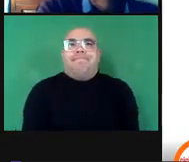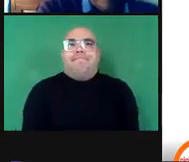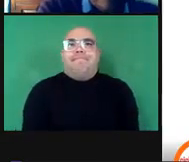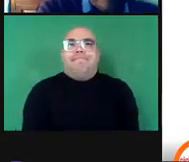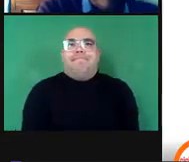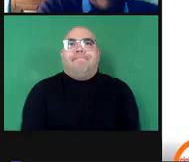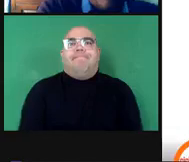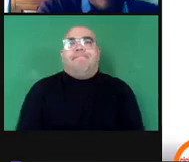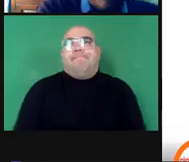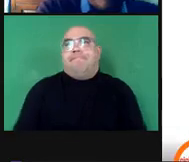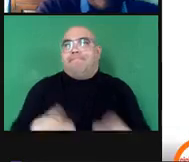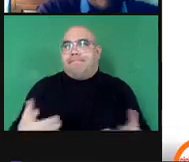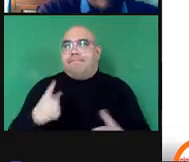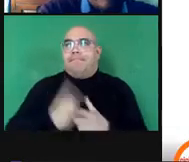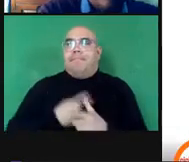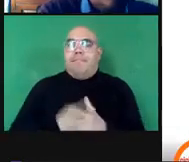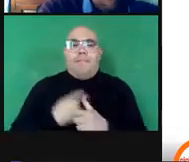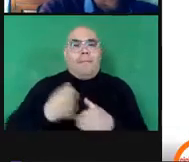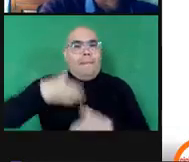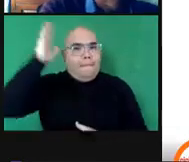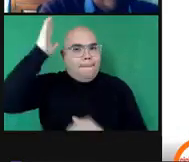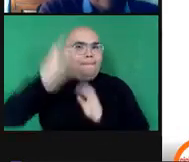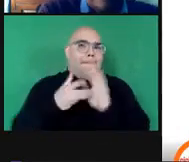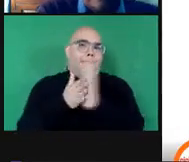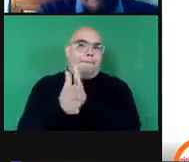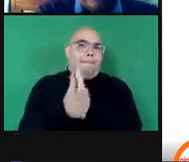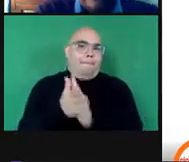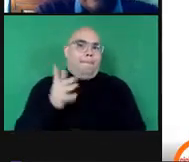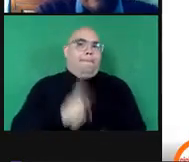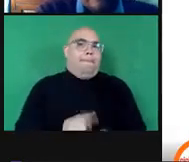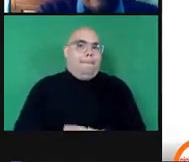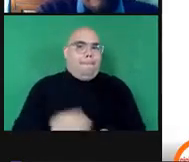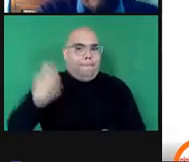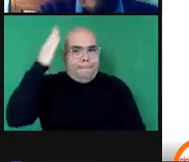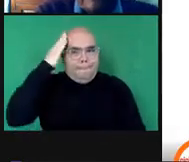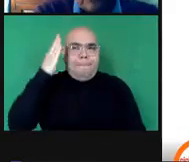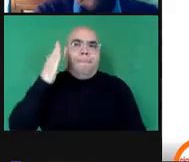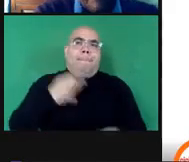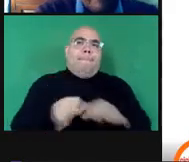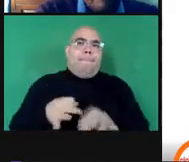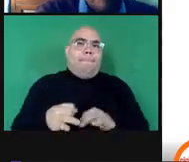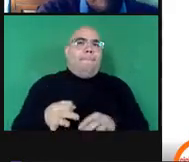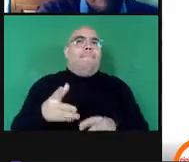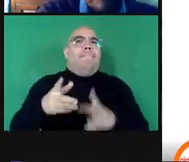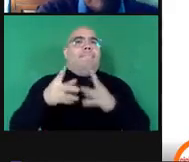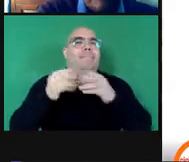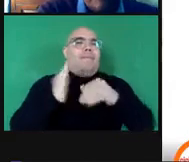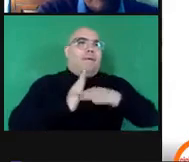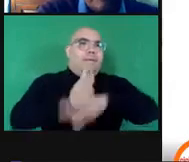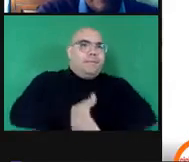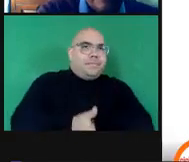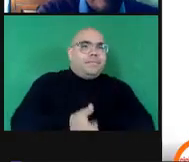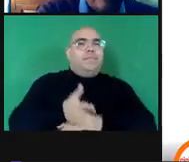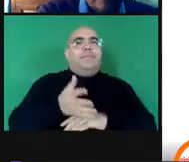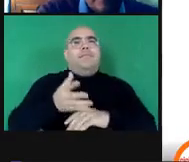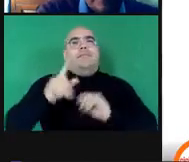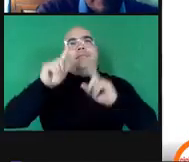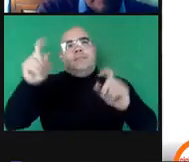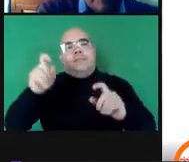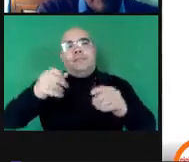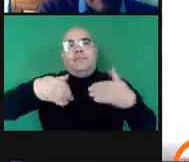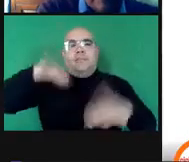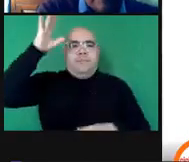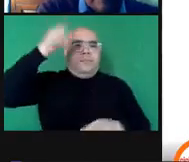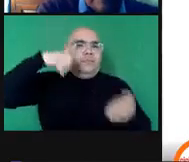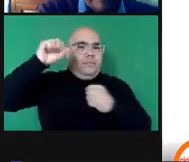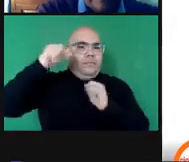Es decir, casi siempre se dice que pues, en los medios y todo se habla mucho de vandalismo,